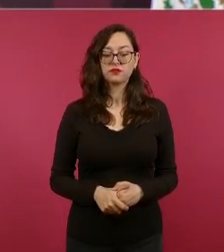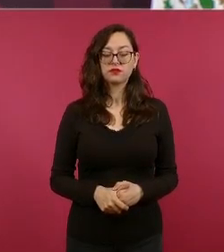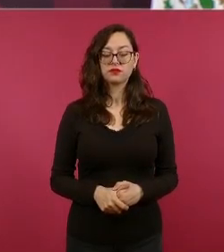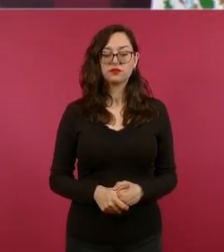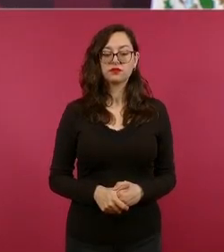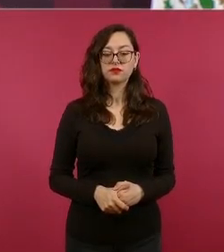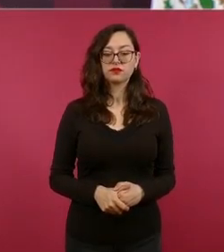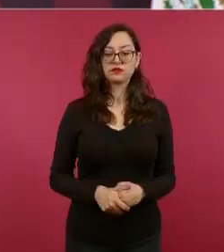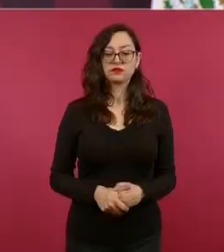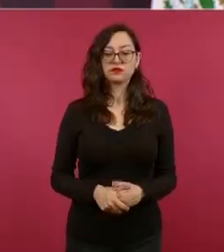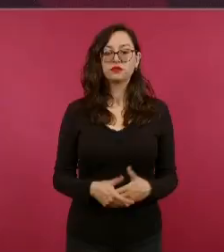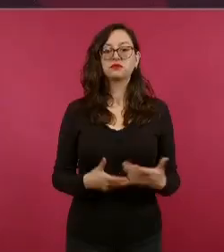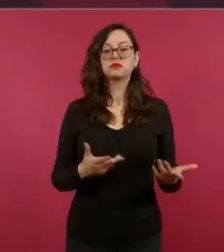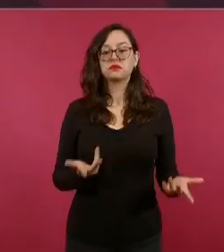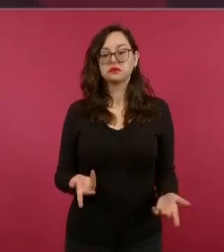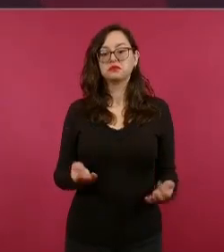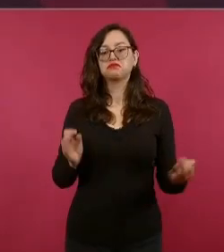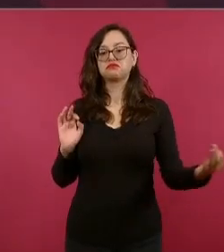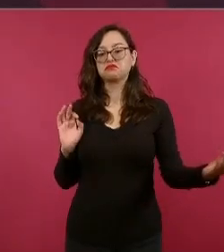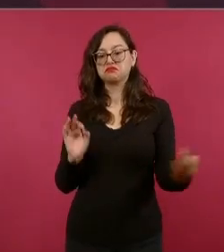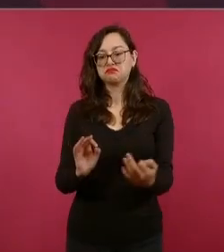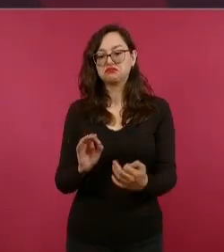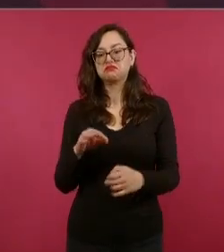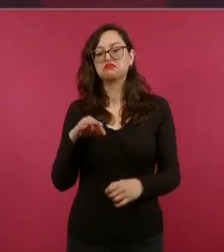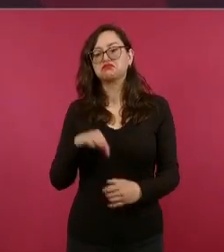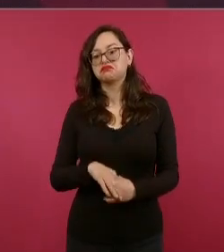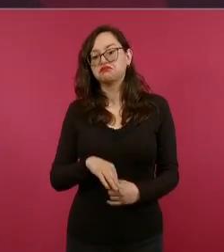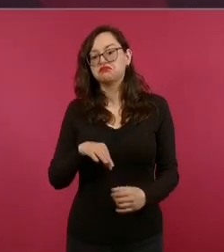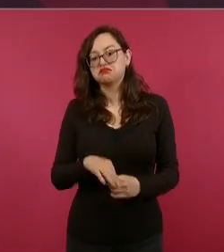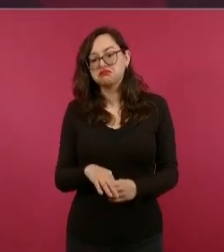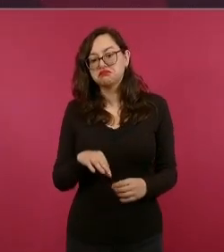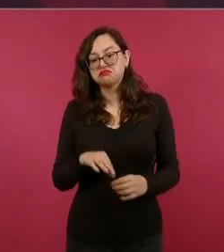vienen las elecciones y